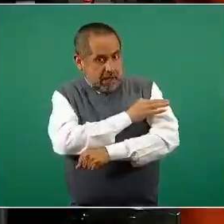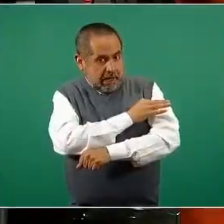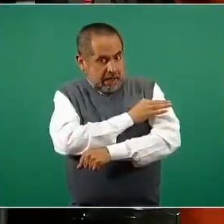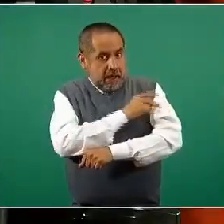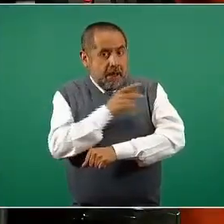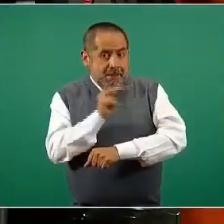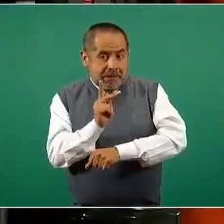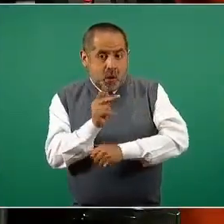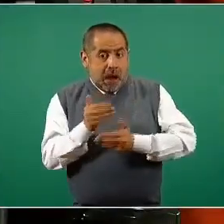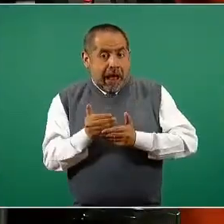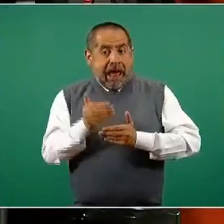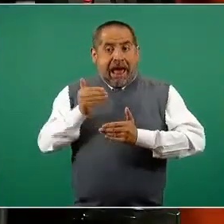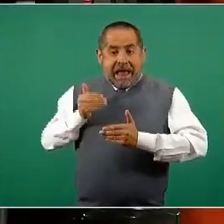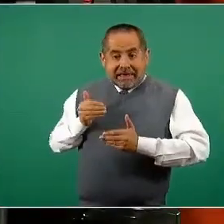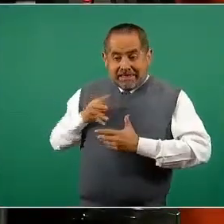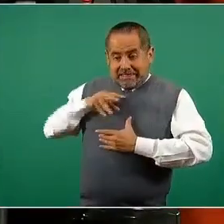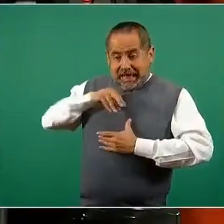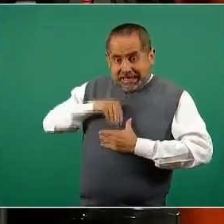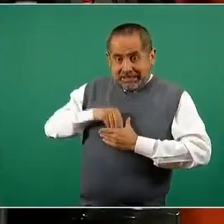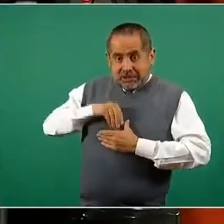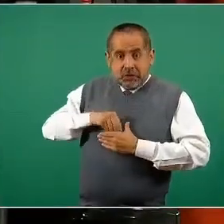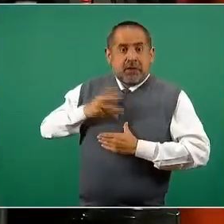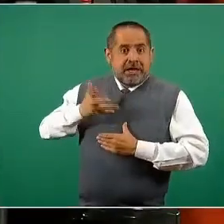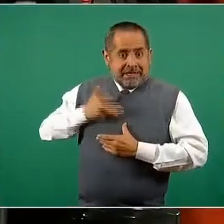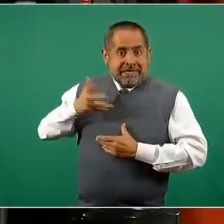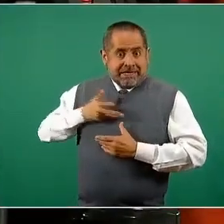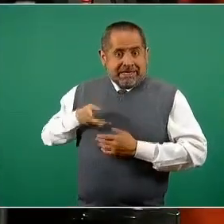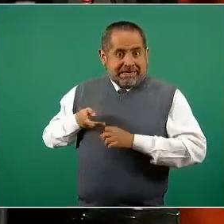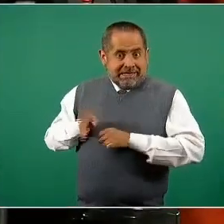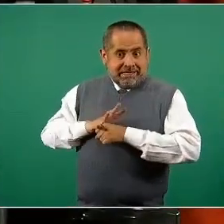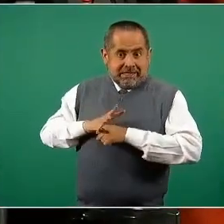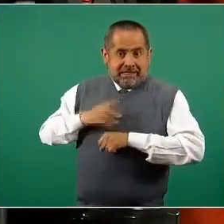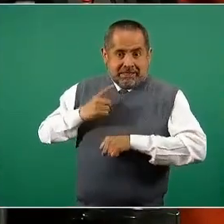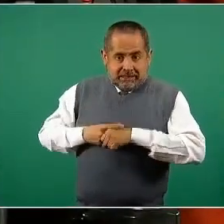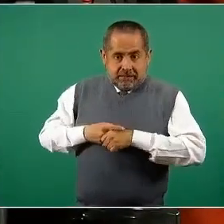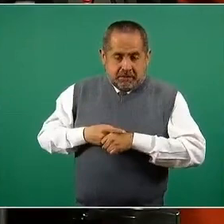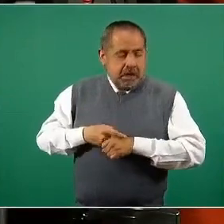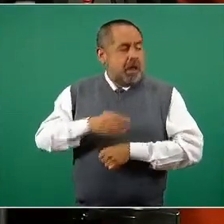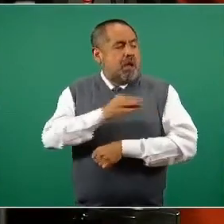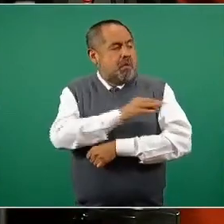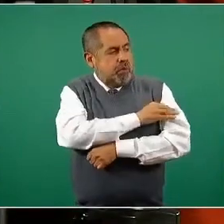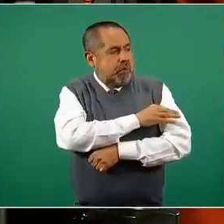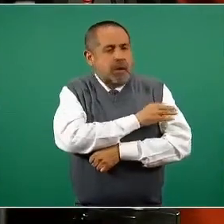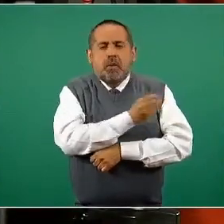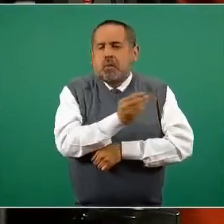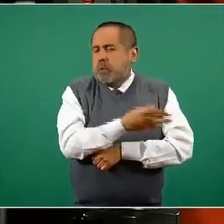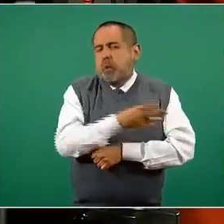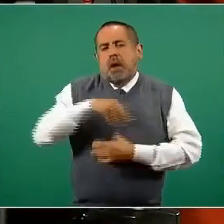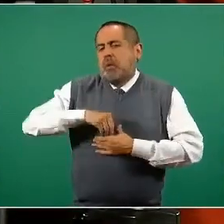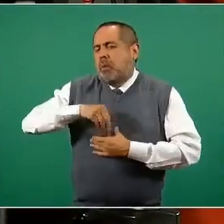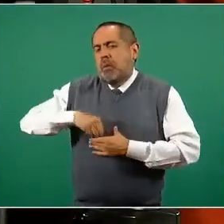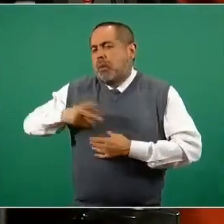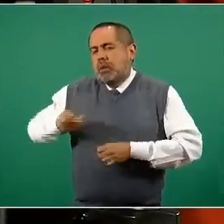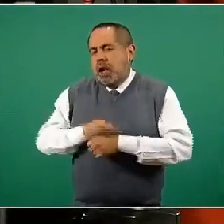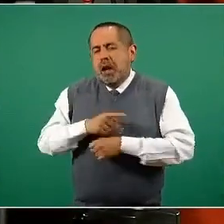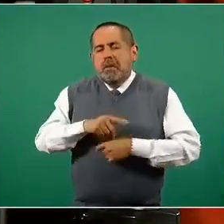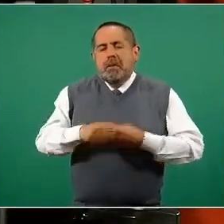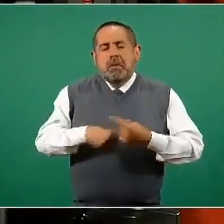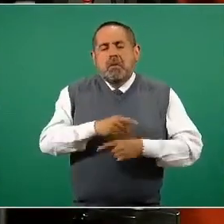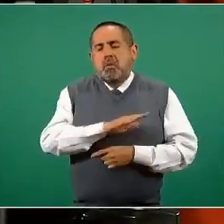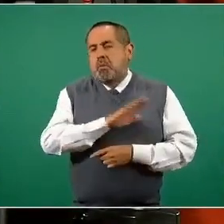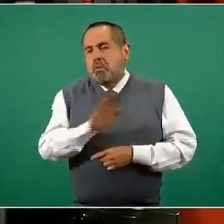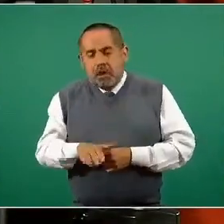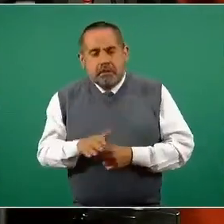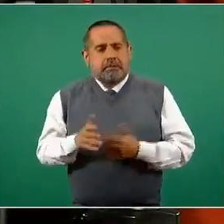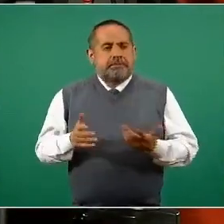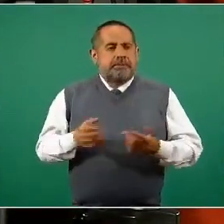estaban infectados y después desafortunadamente pues fallecen. La inquietud de la gente radica